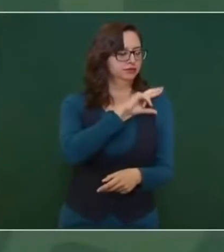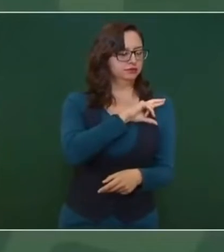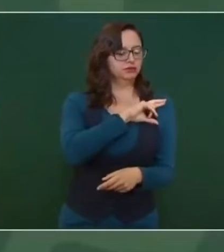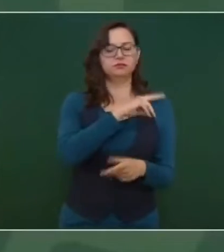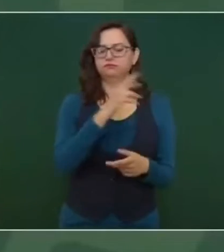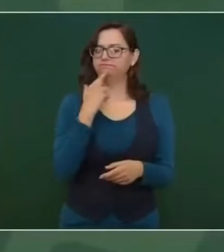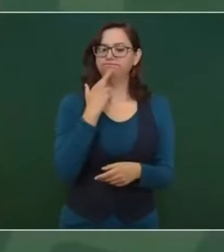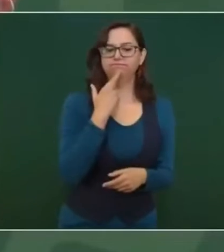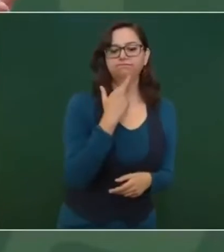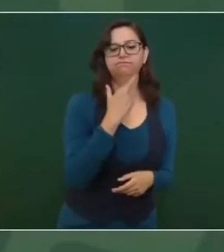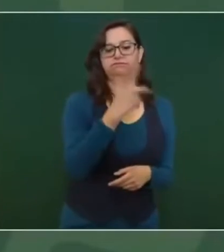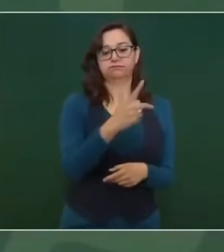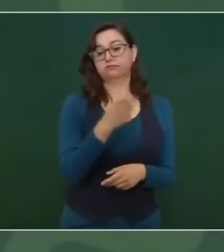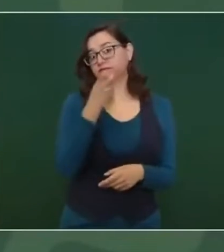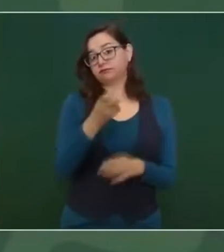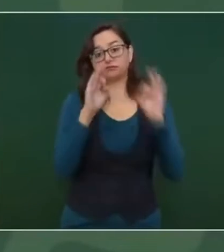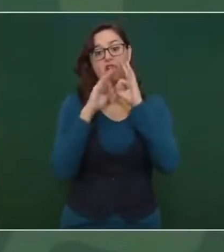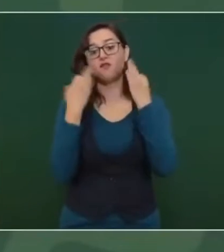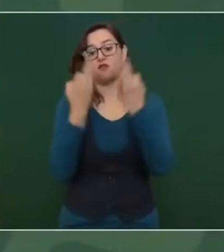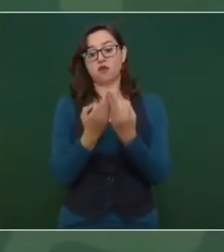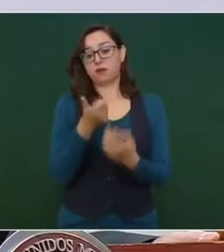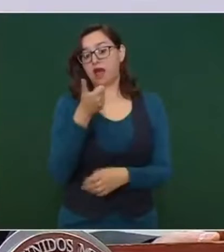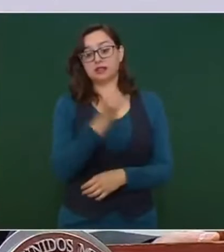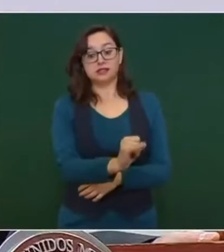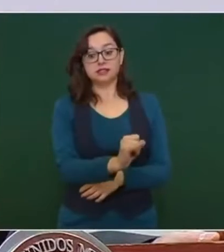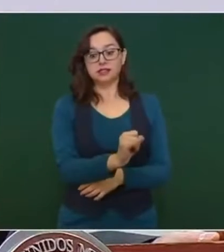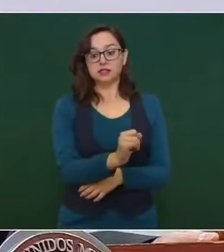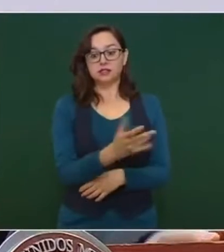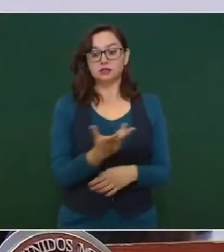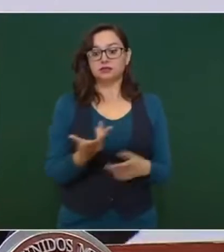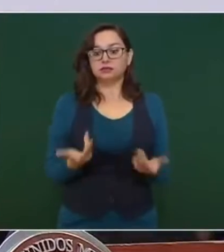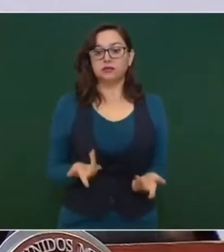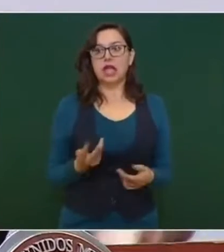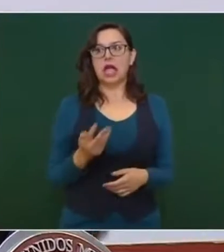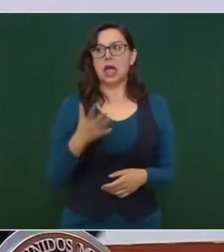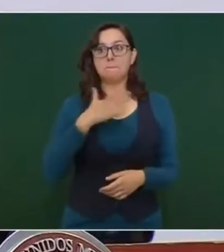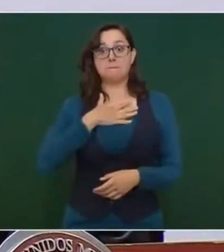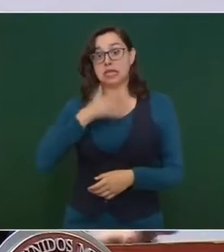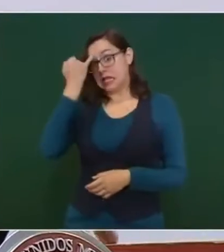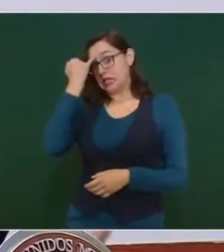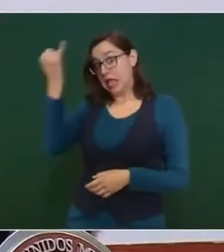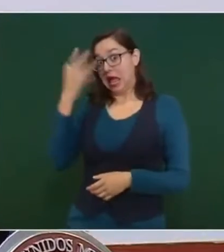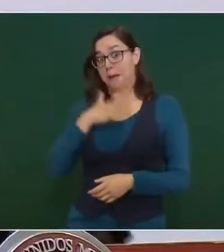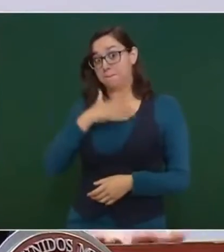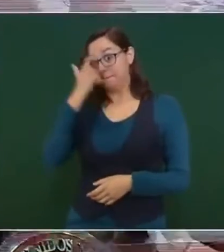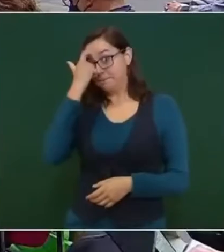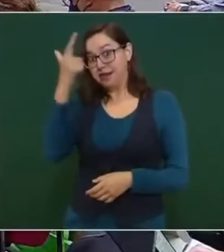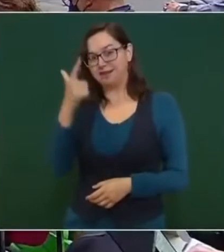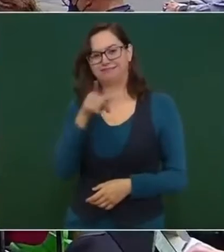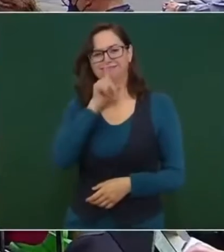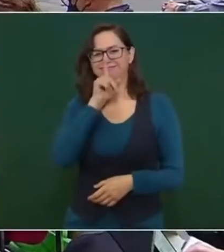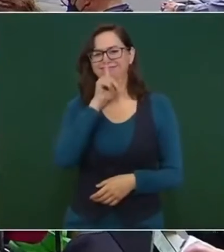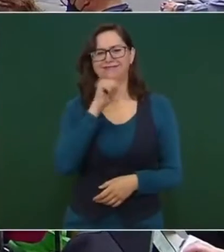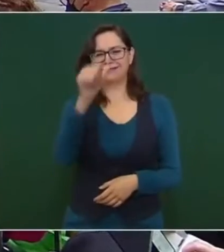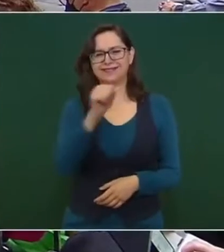en el bienestar. Ese fue el modelo. Esto no es ninguna suposición nuestra, eso está documentado por los propios autores.